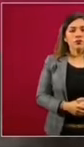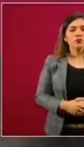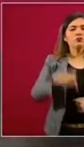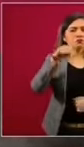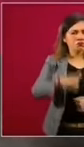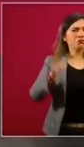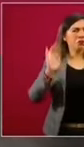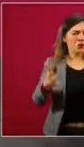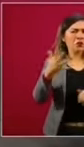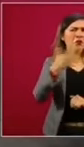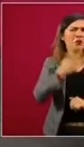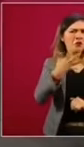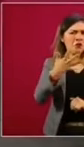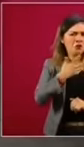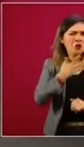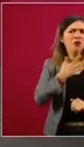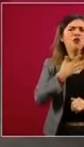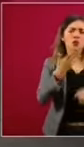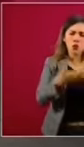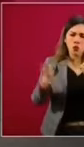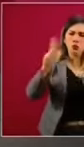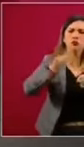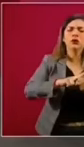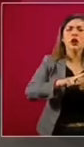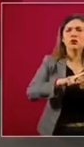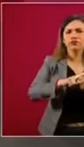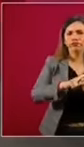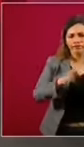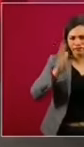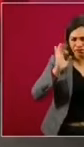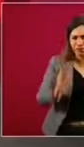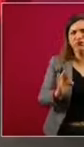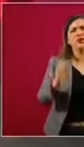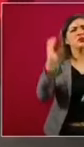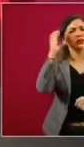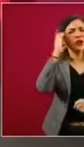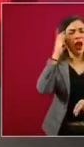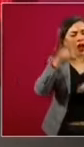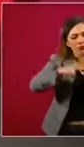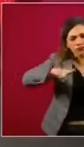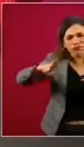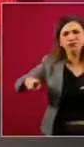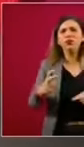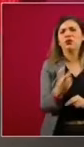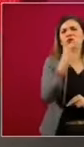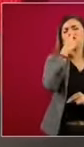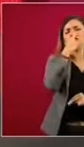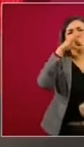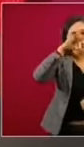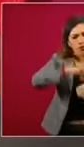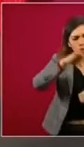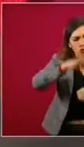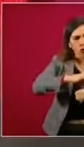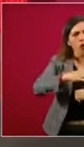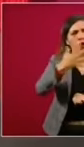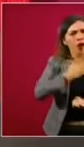infraestructura, hay hospitales, camas, ventiladores,